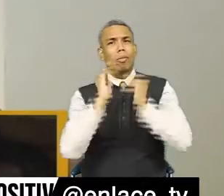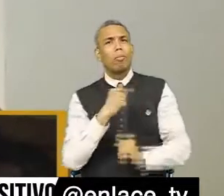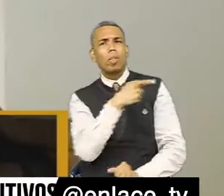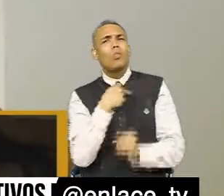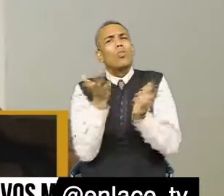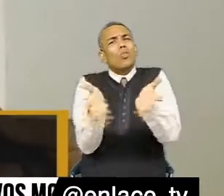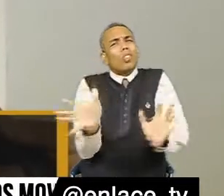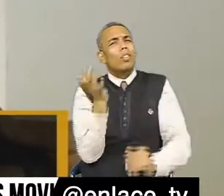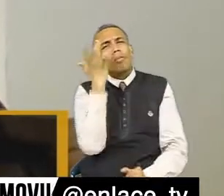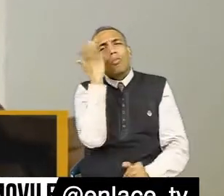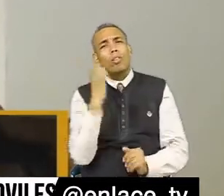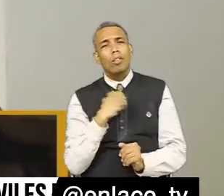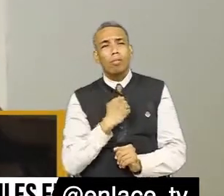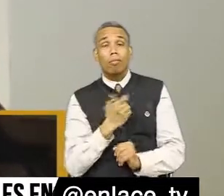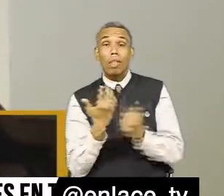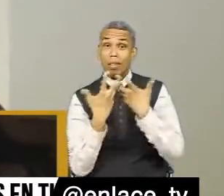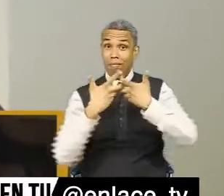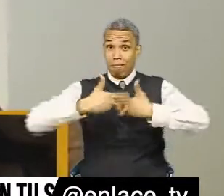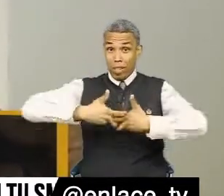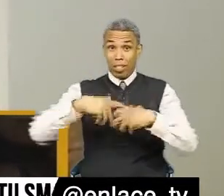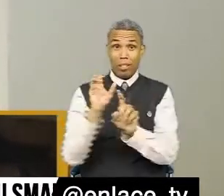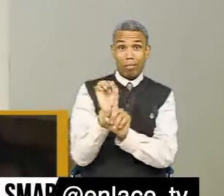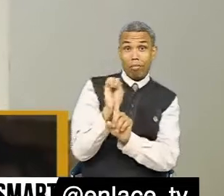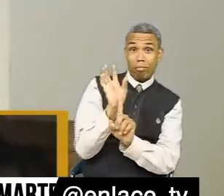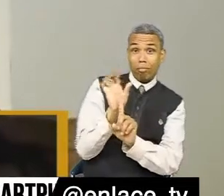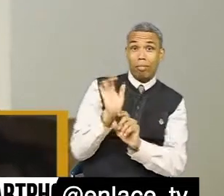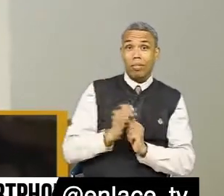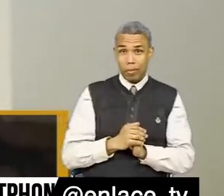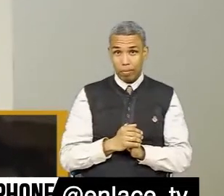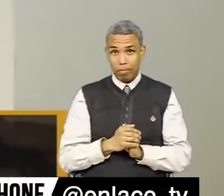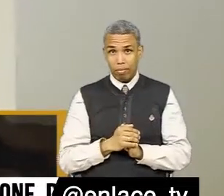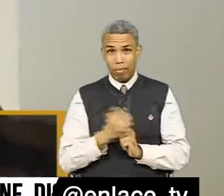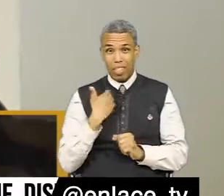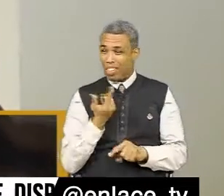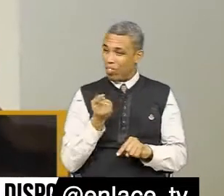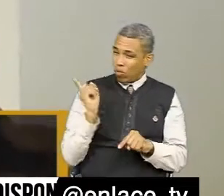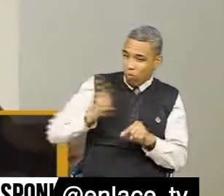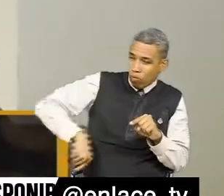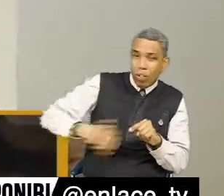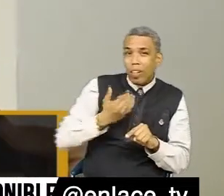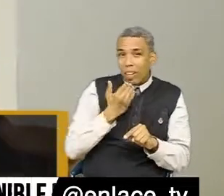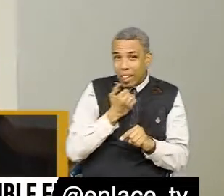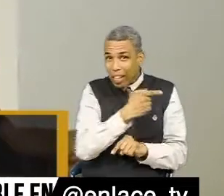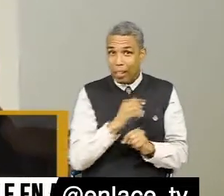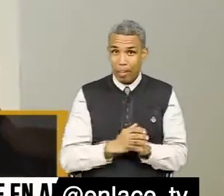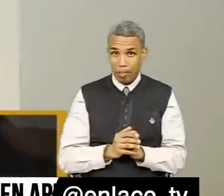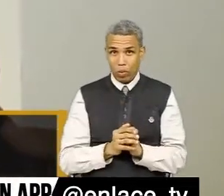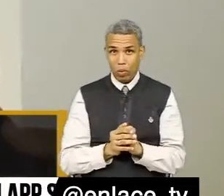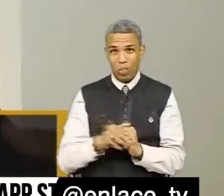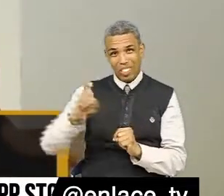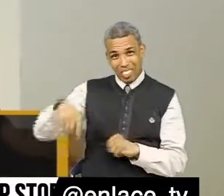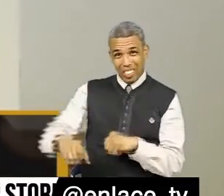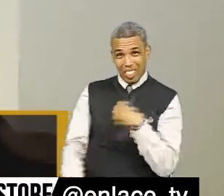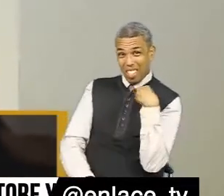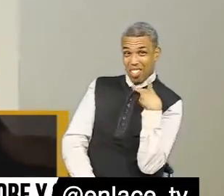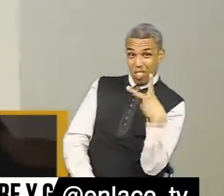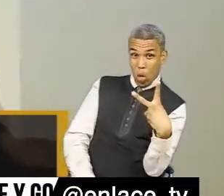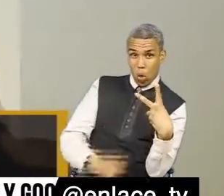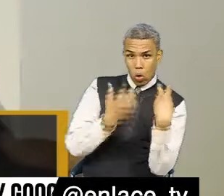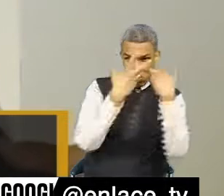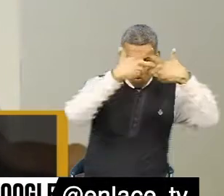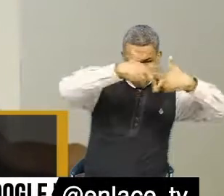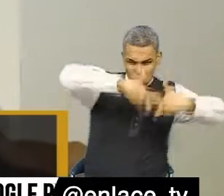ferticol no puede continuar 12 distribuidores exclusivos de picón de sexista expandida a nivel nacional la venta